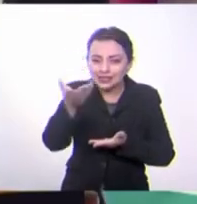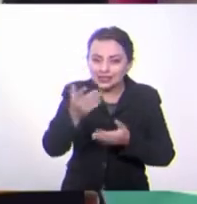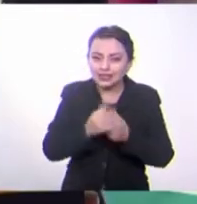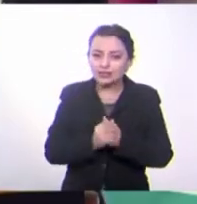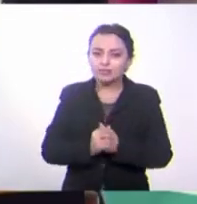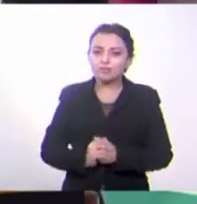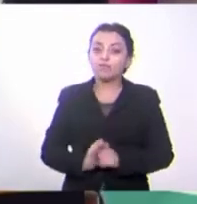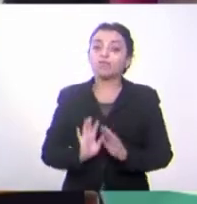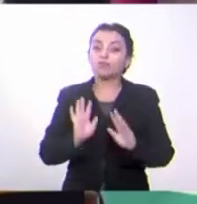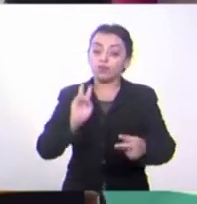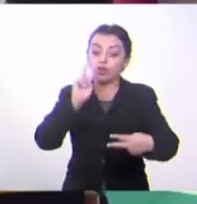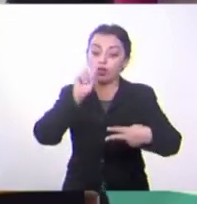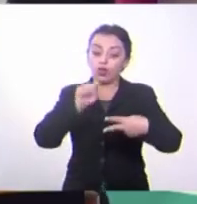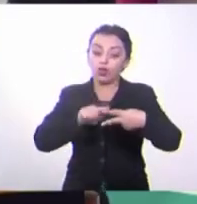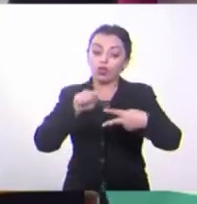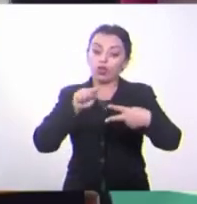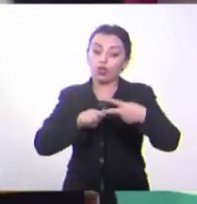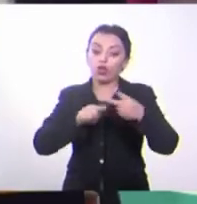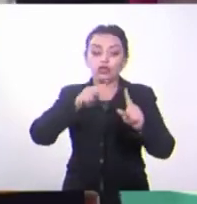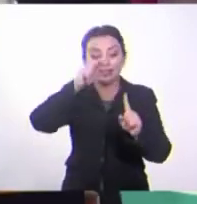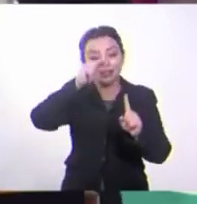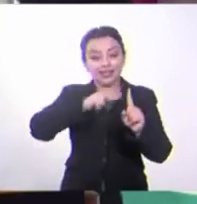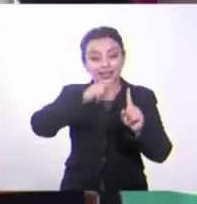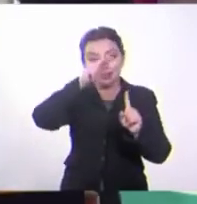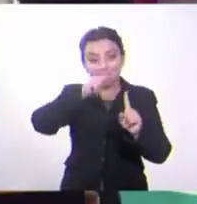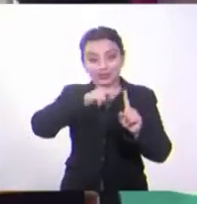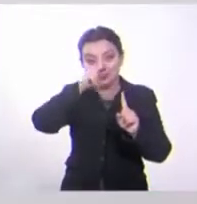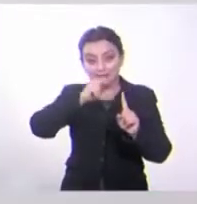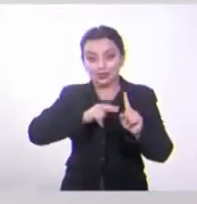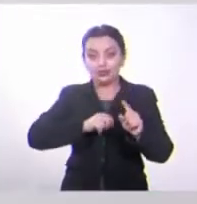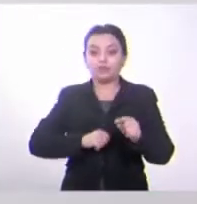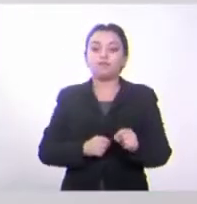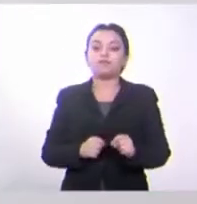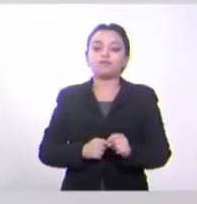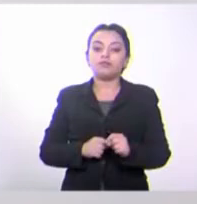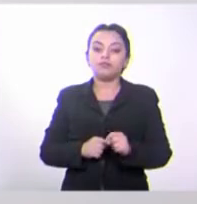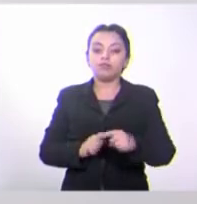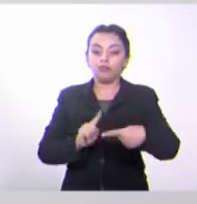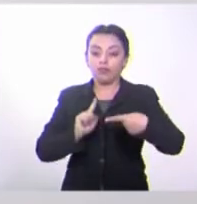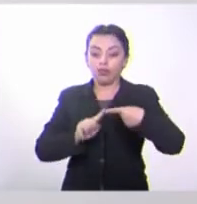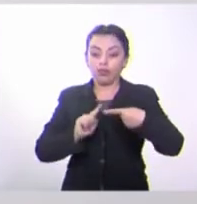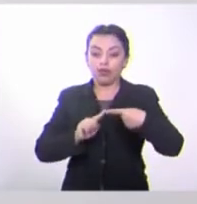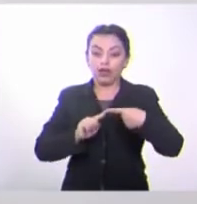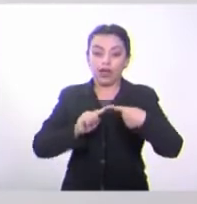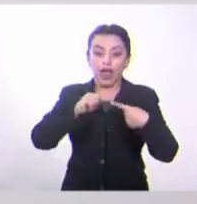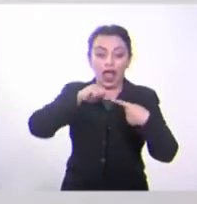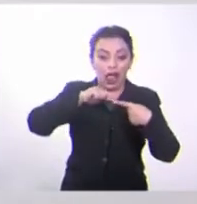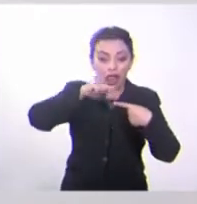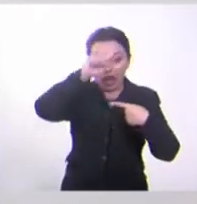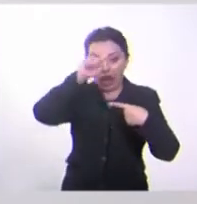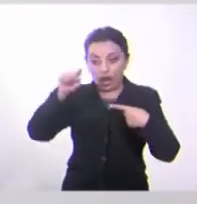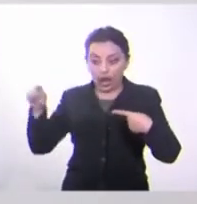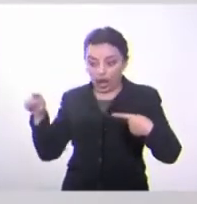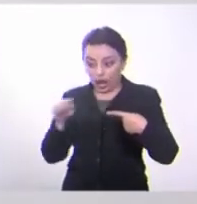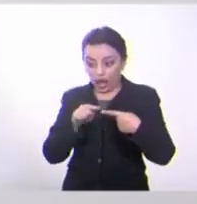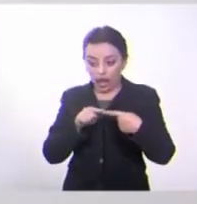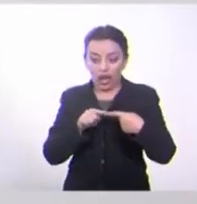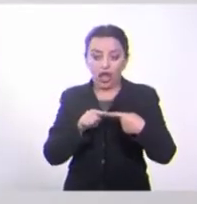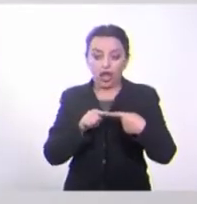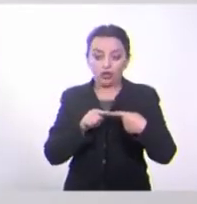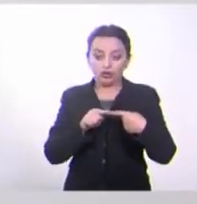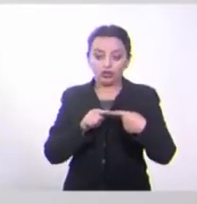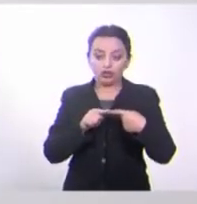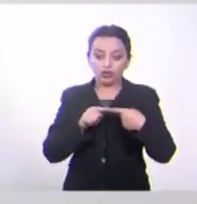Teníamos dos características. Tenían que ser lados proporcionales, o sea, sus lados